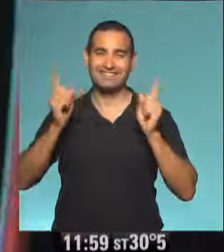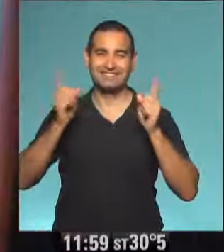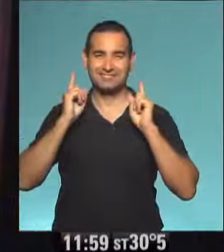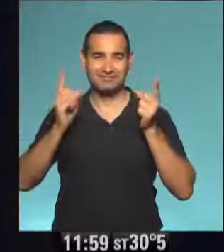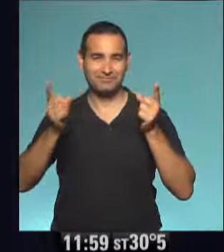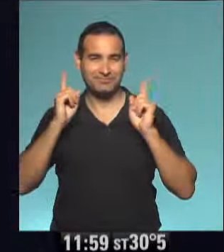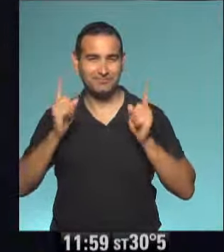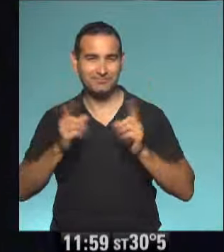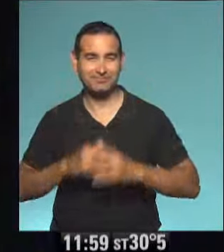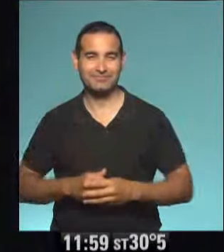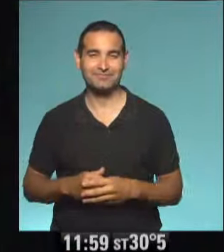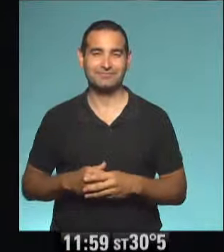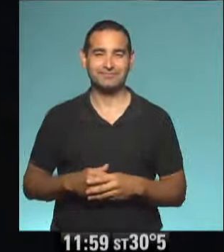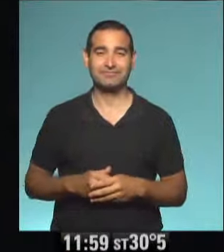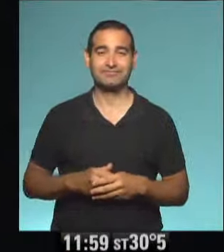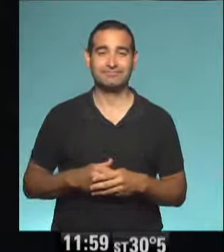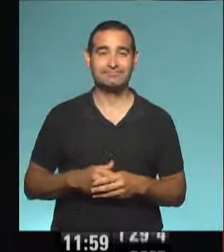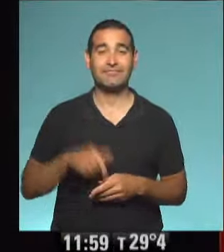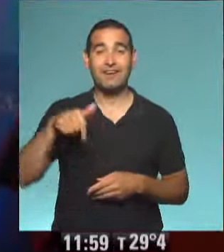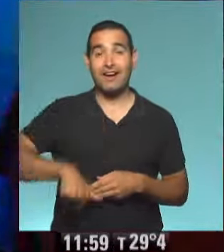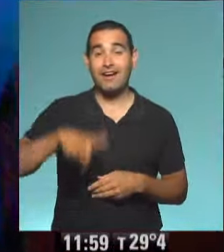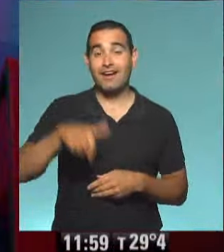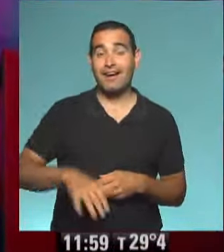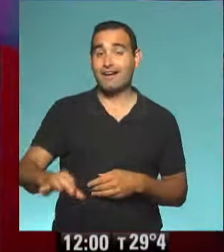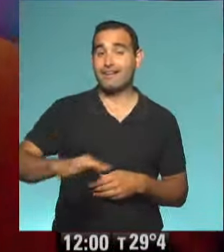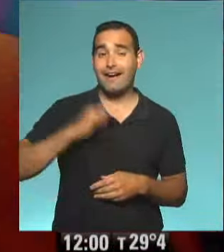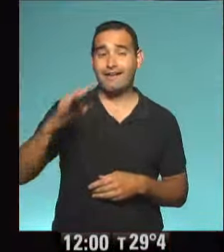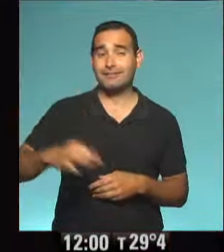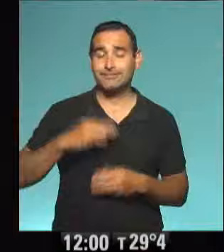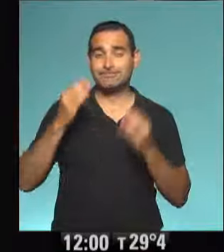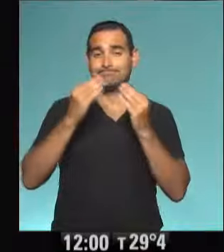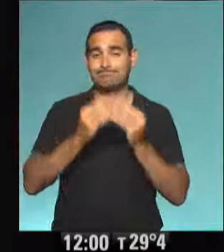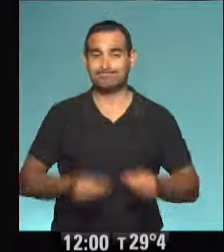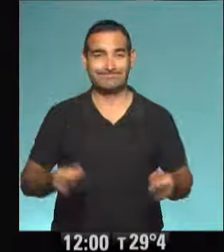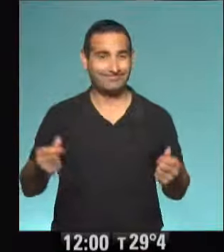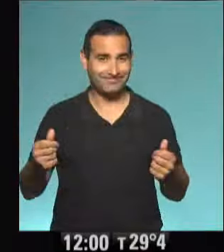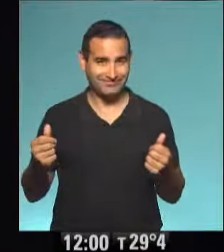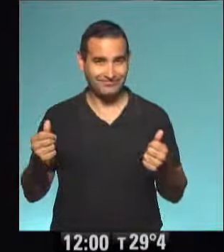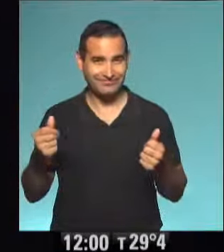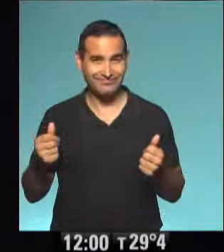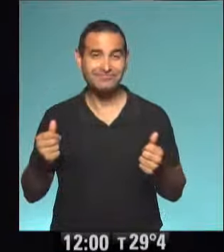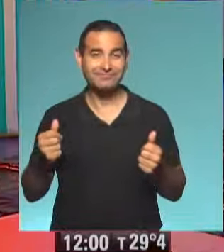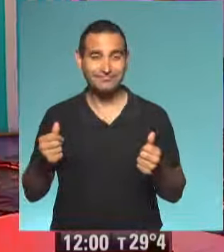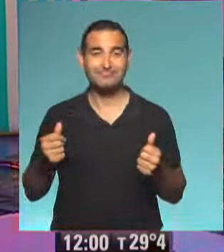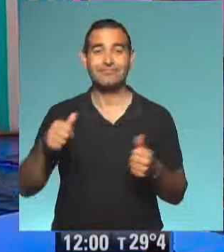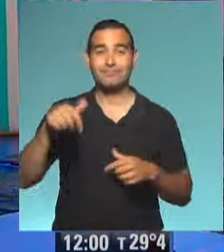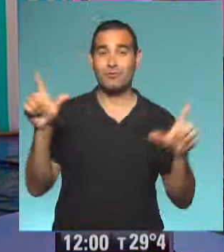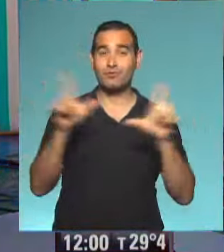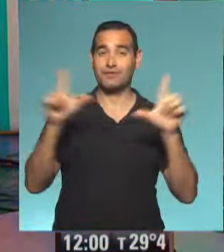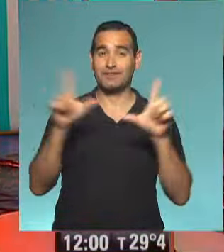maestra, se termina el año, y en la